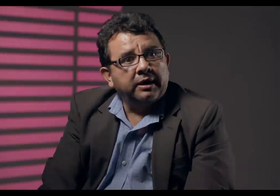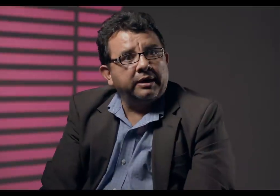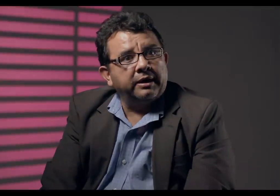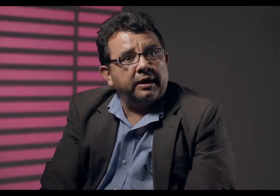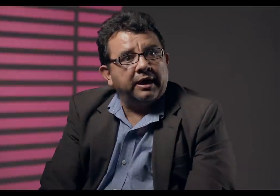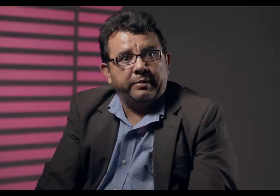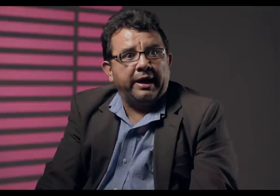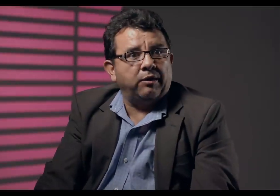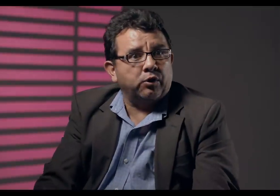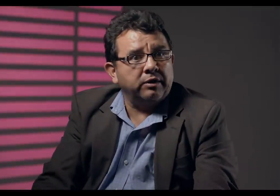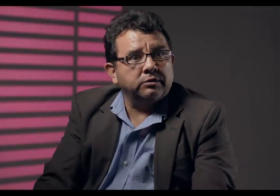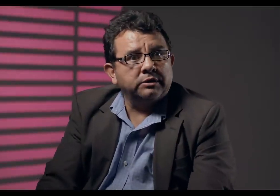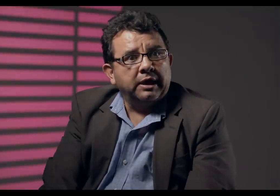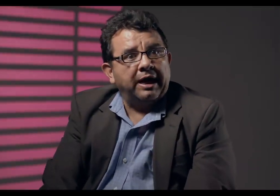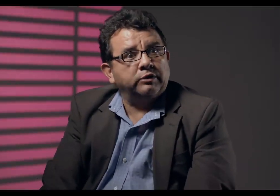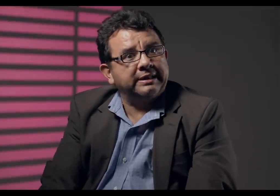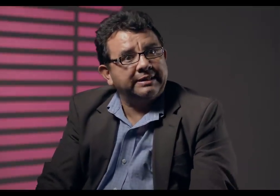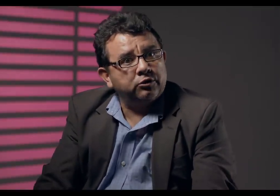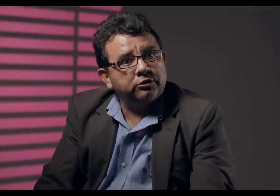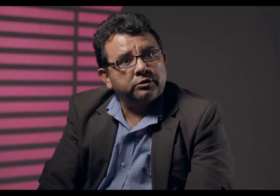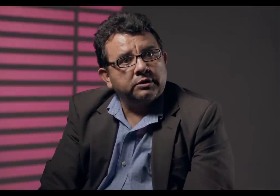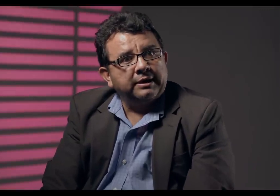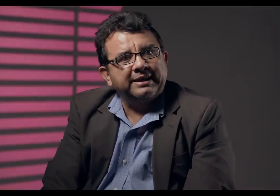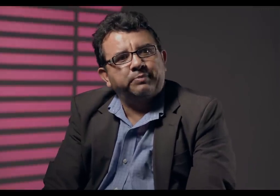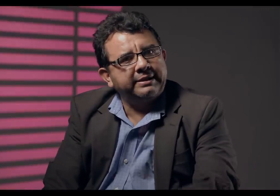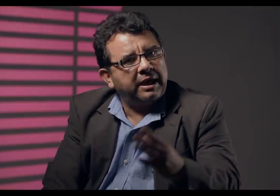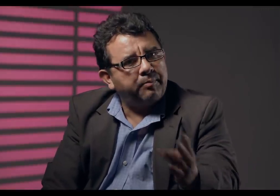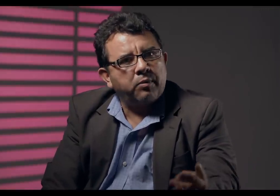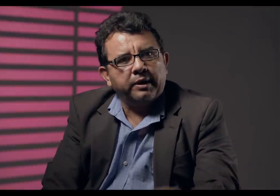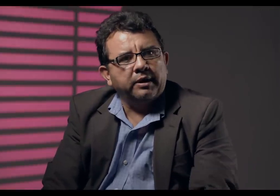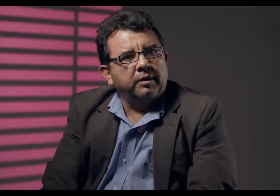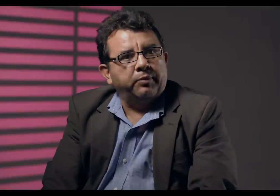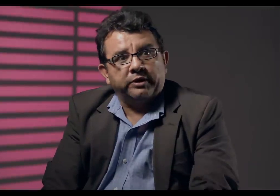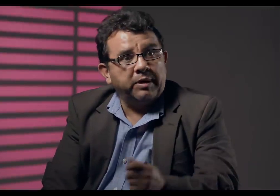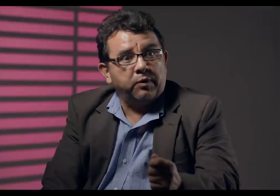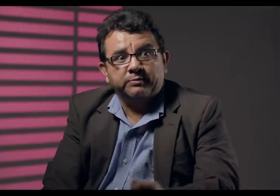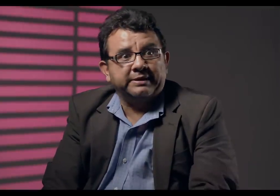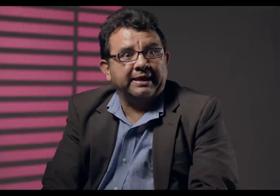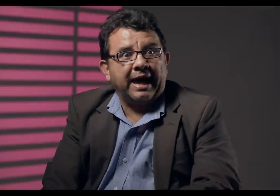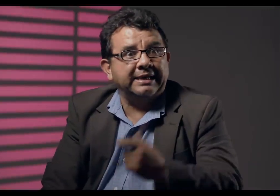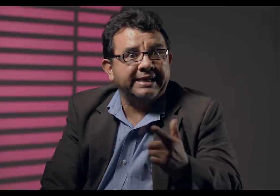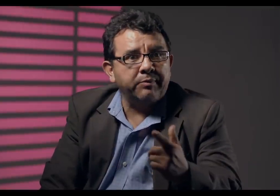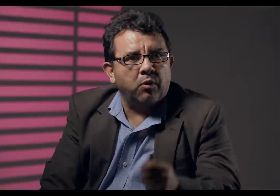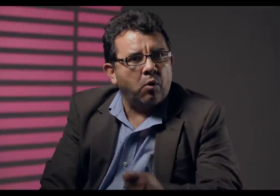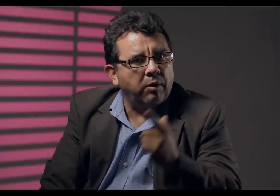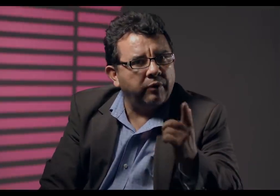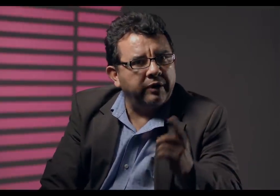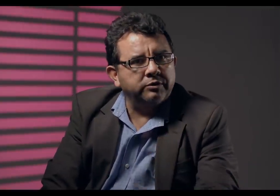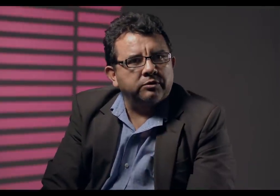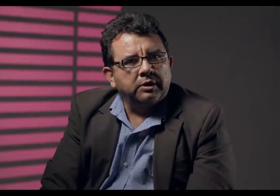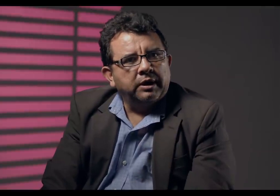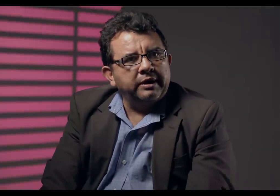neoliberal que admira a los ricos, a los exitosos, desprecia al pobre, pero también puede despreciar al sabio o